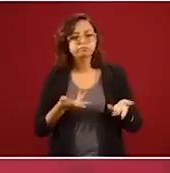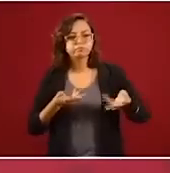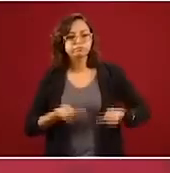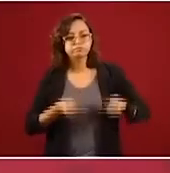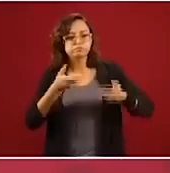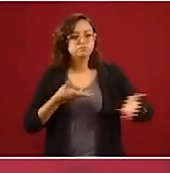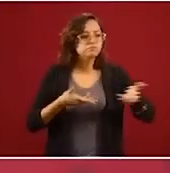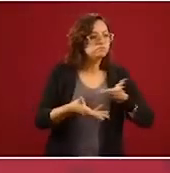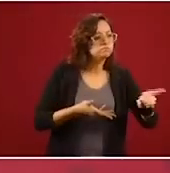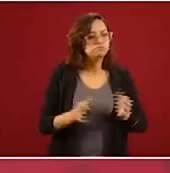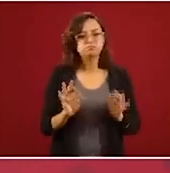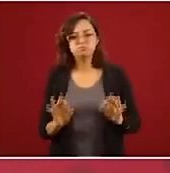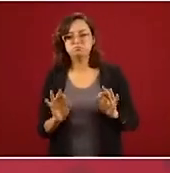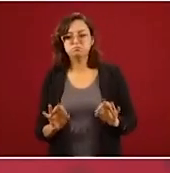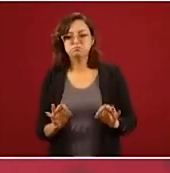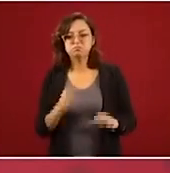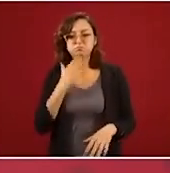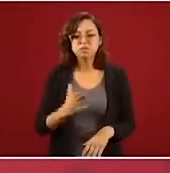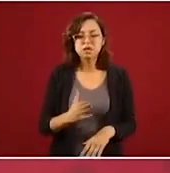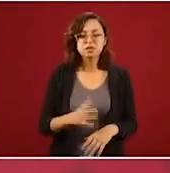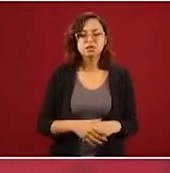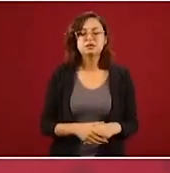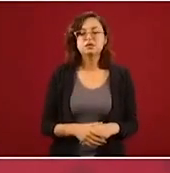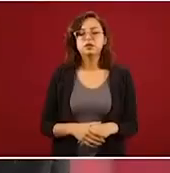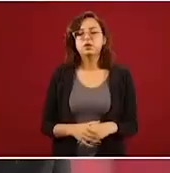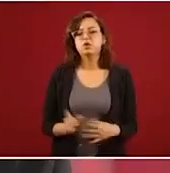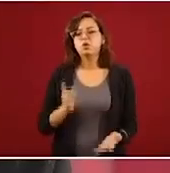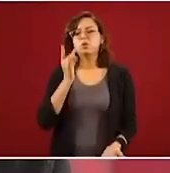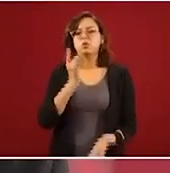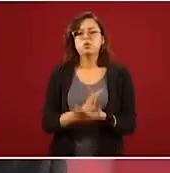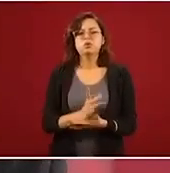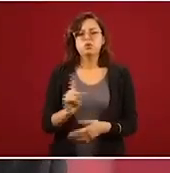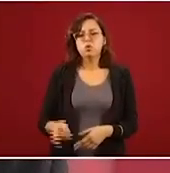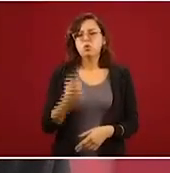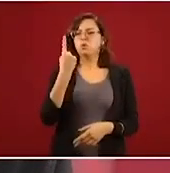comercial, solo aquel